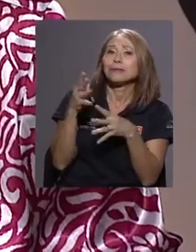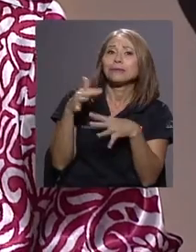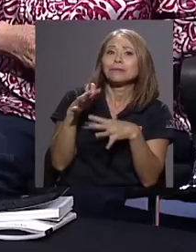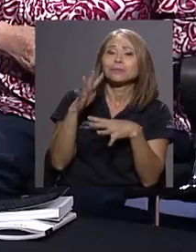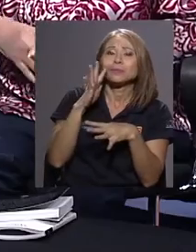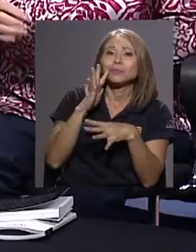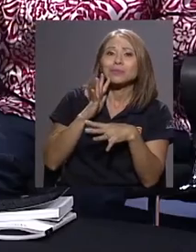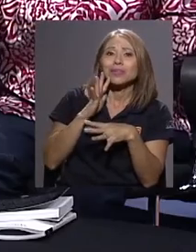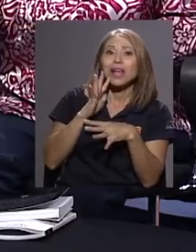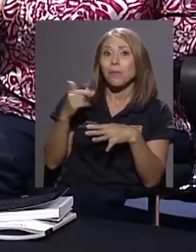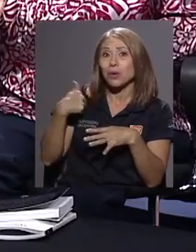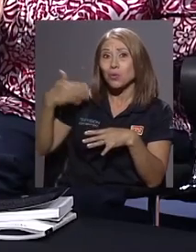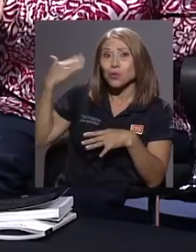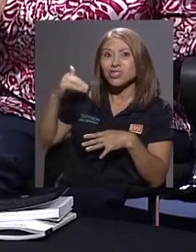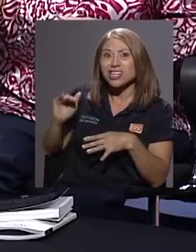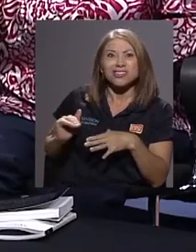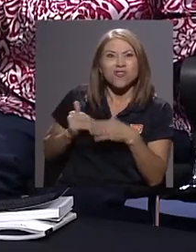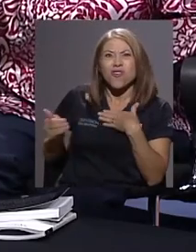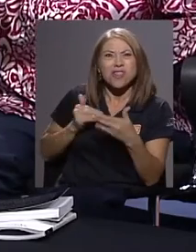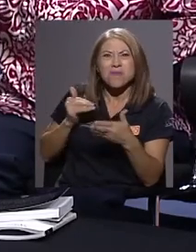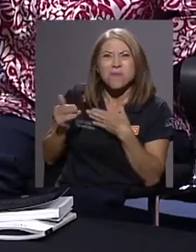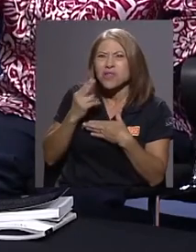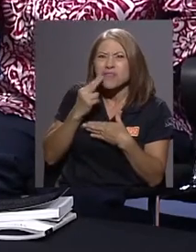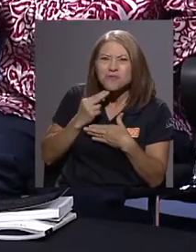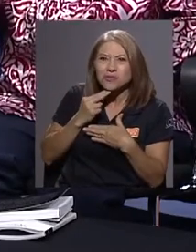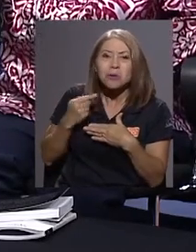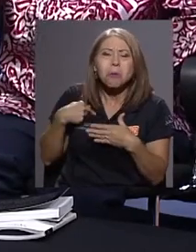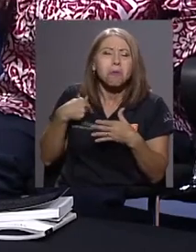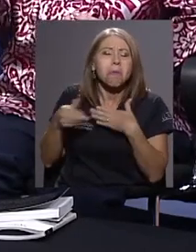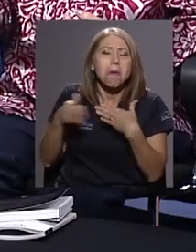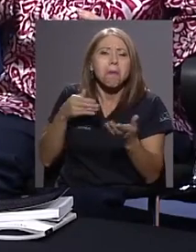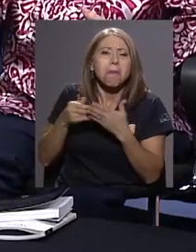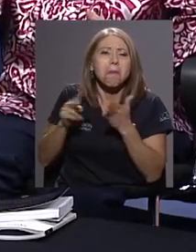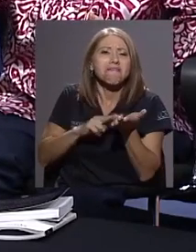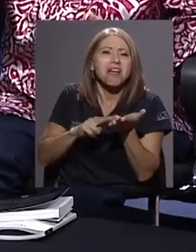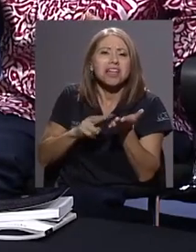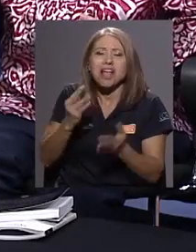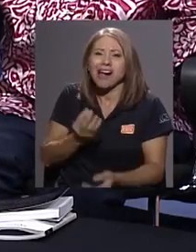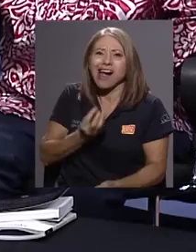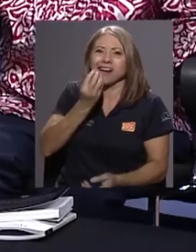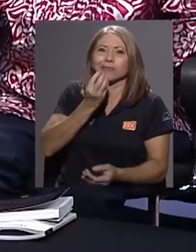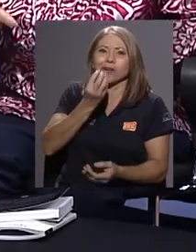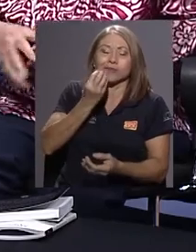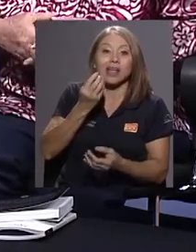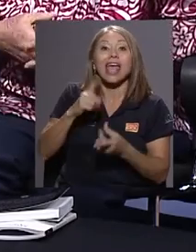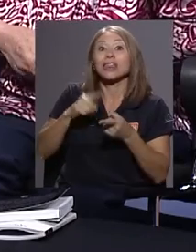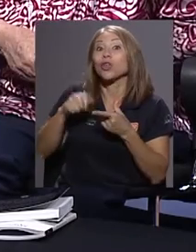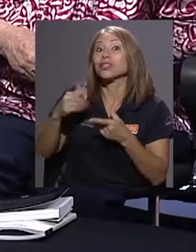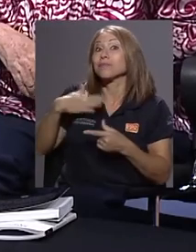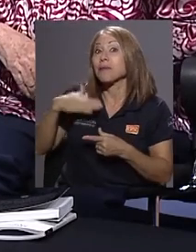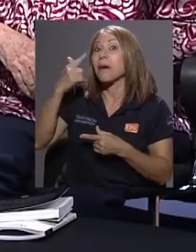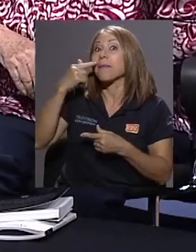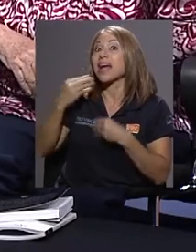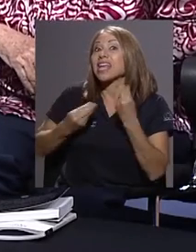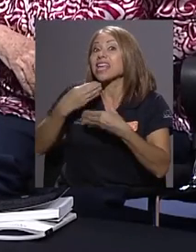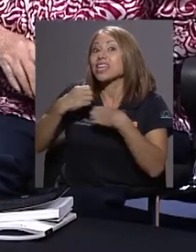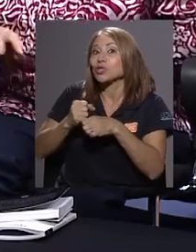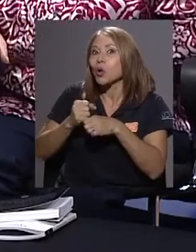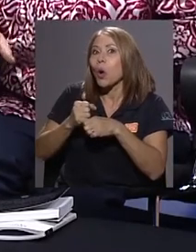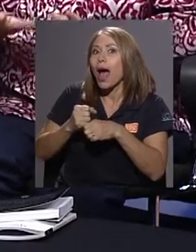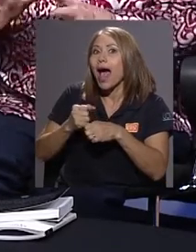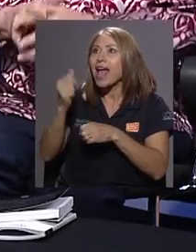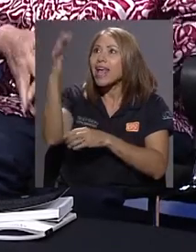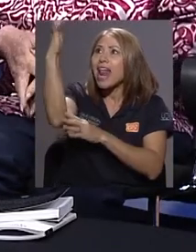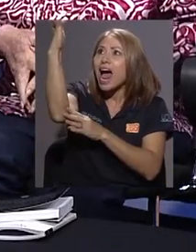duraznos pues entonces mi papá éste le puso a cada durazno su éste lo funk y bueno